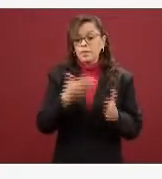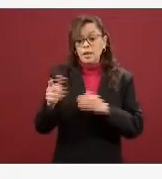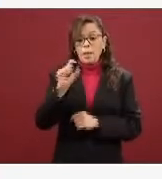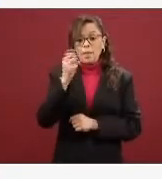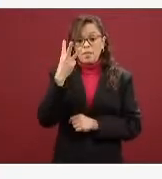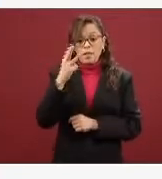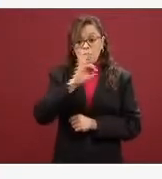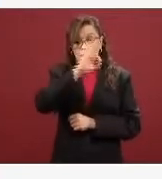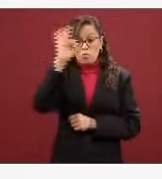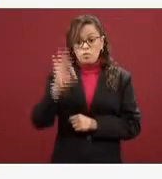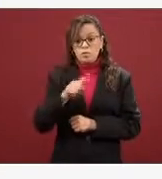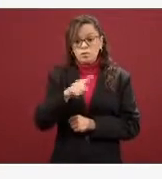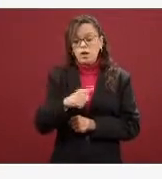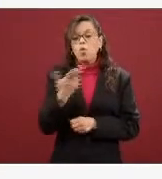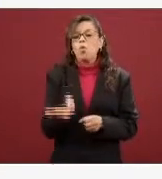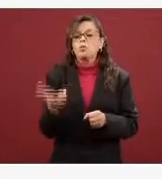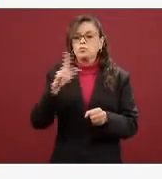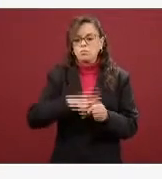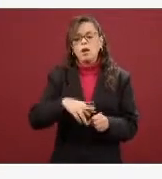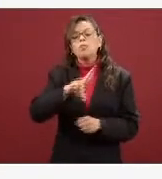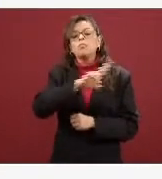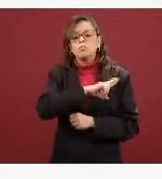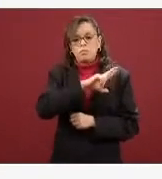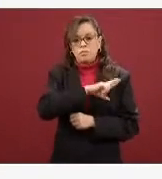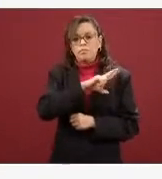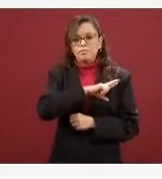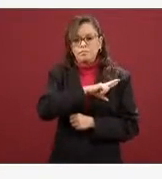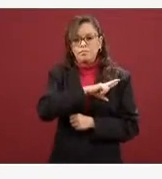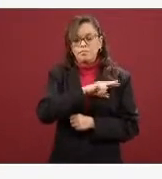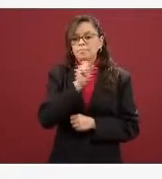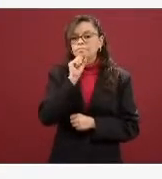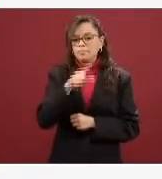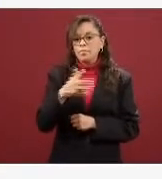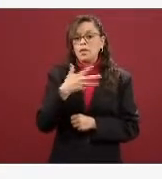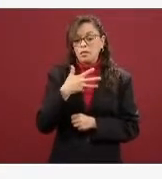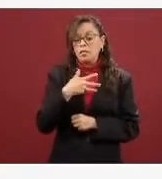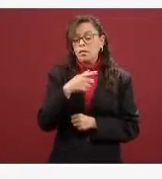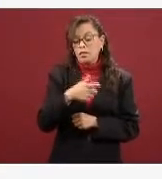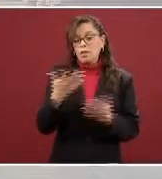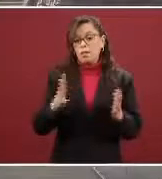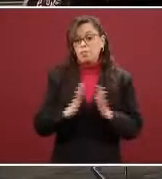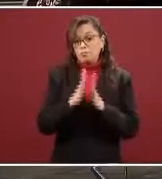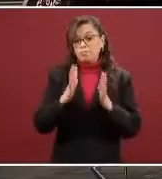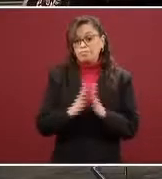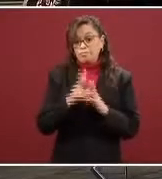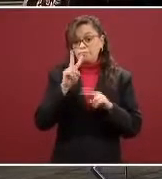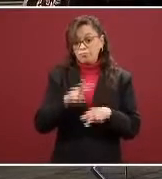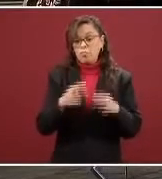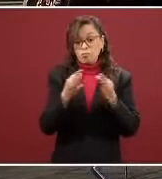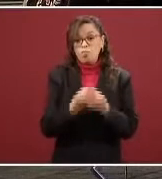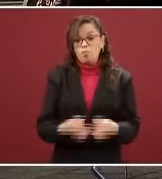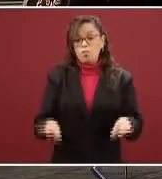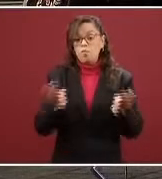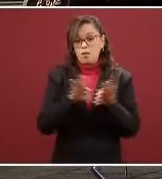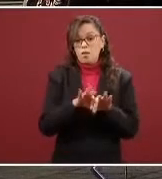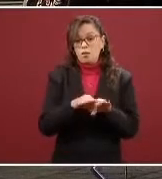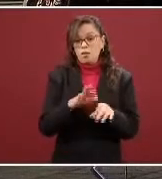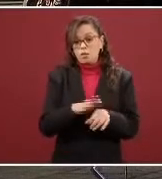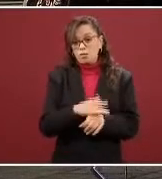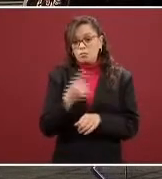atendido en hospitales privados. Vemos cómo hay una participación importante, porque prácticamente un poco más